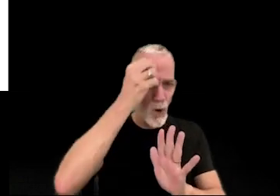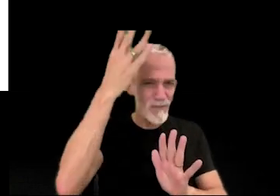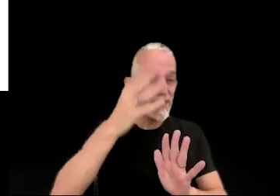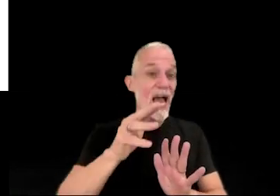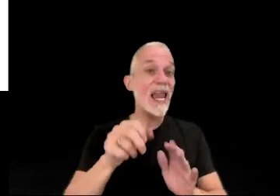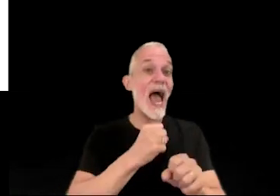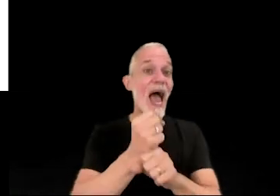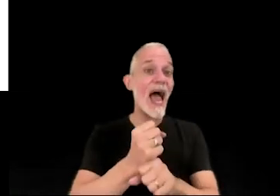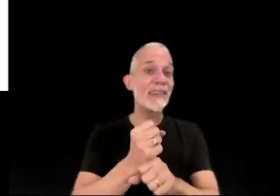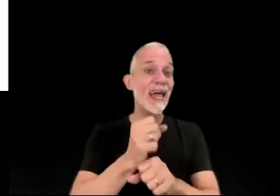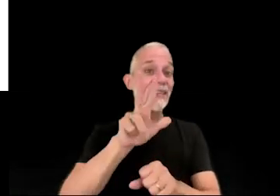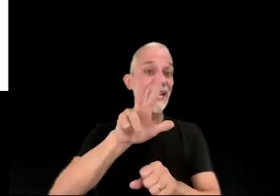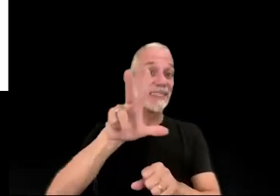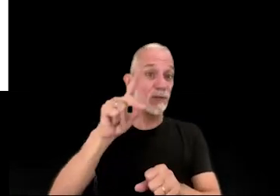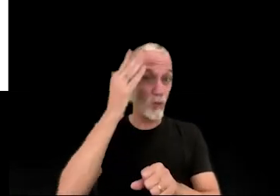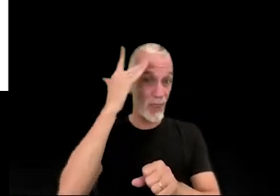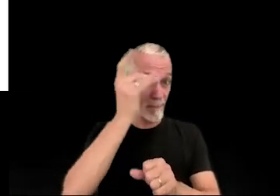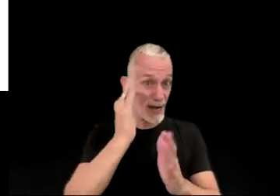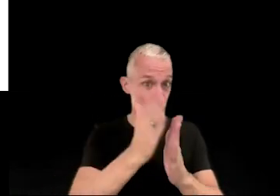del 24.